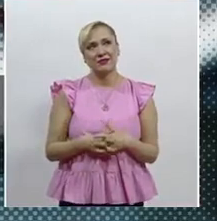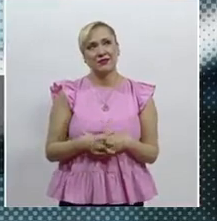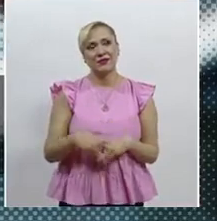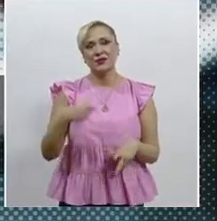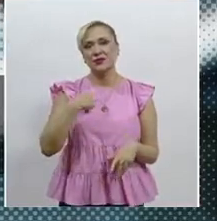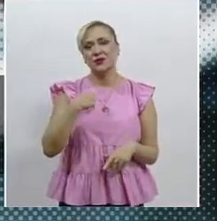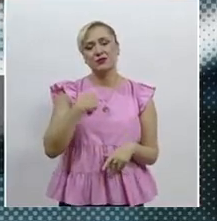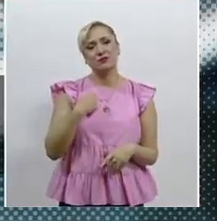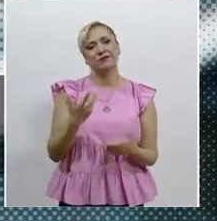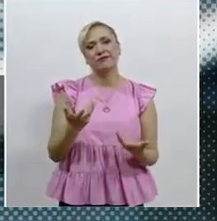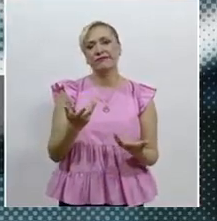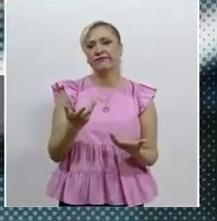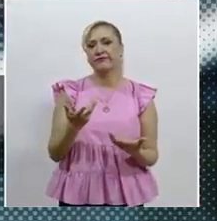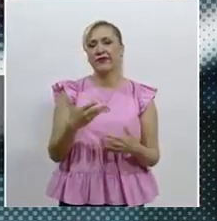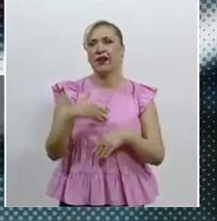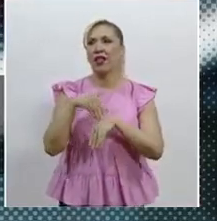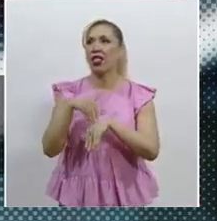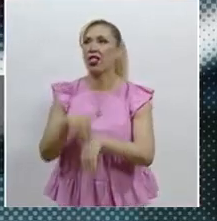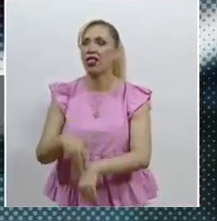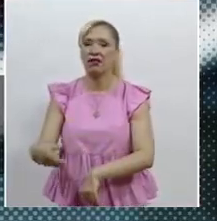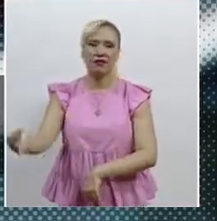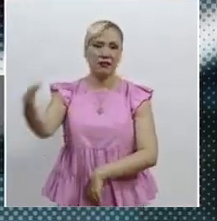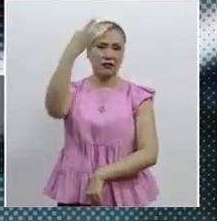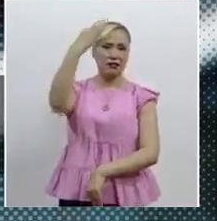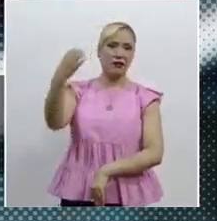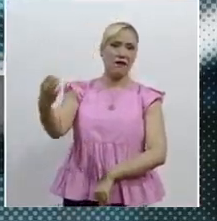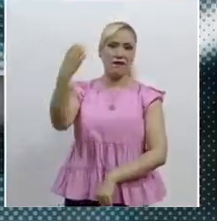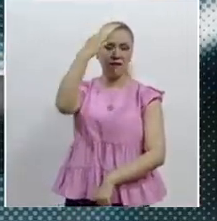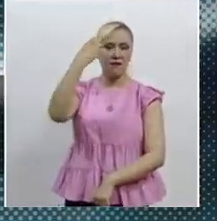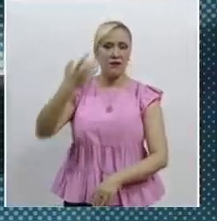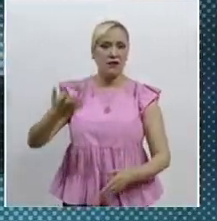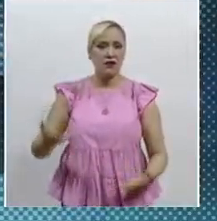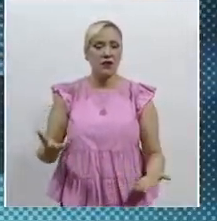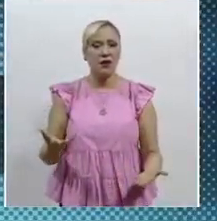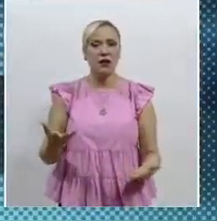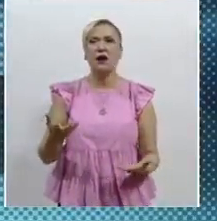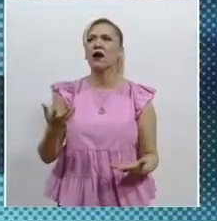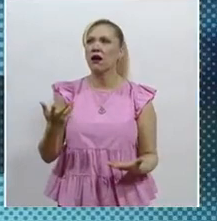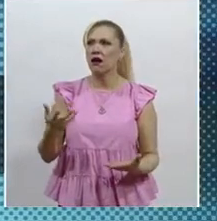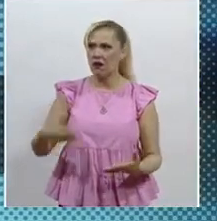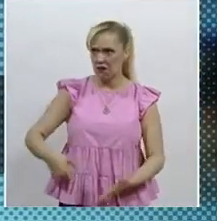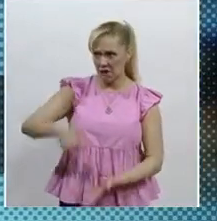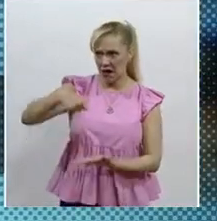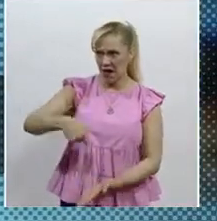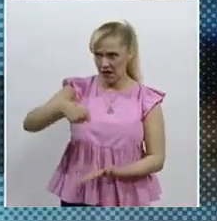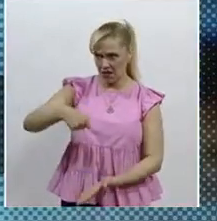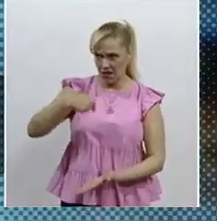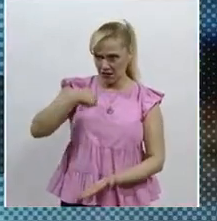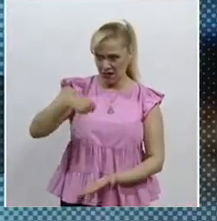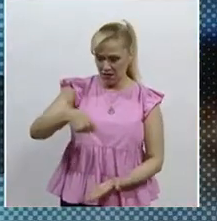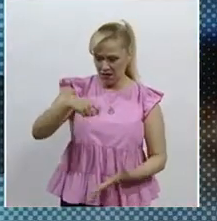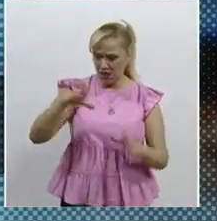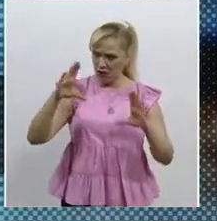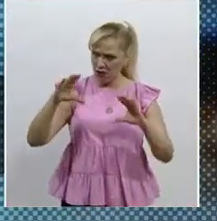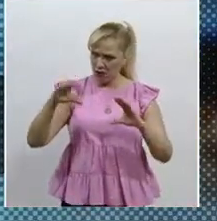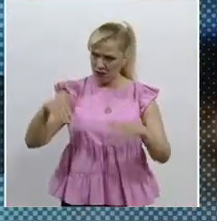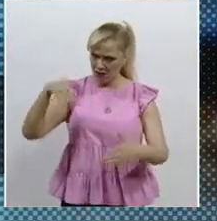pues se aprovecharon de mí haciéndome el ofrecimiento de llevar una maleta, un cojín